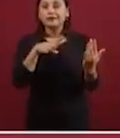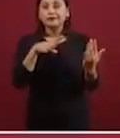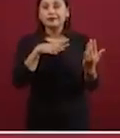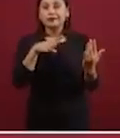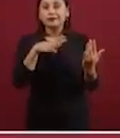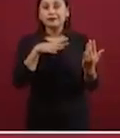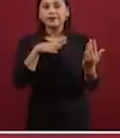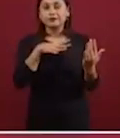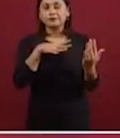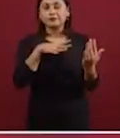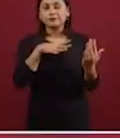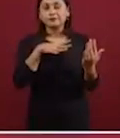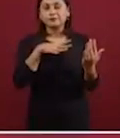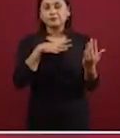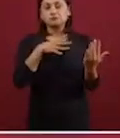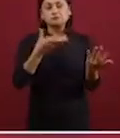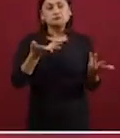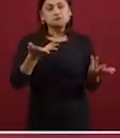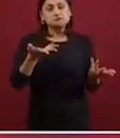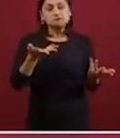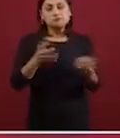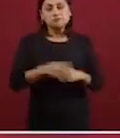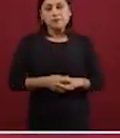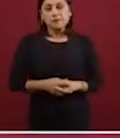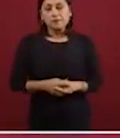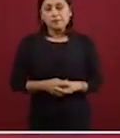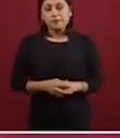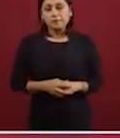muchas de las